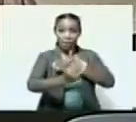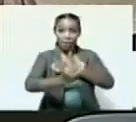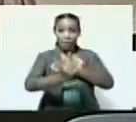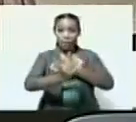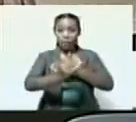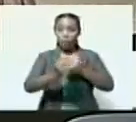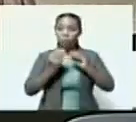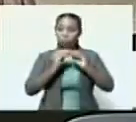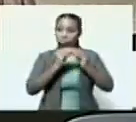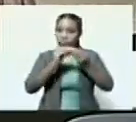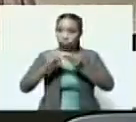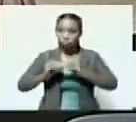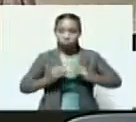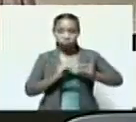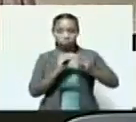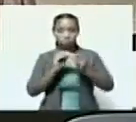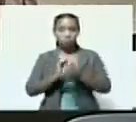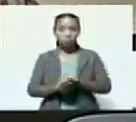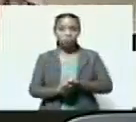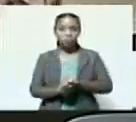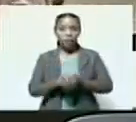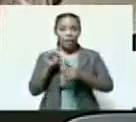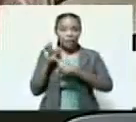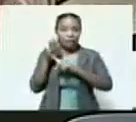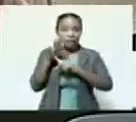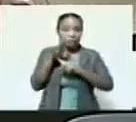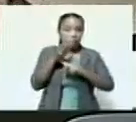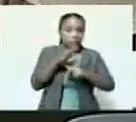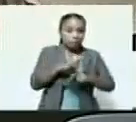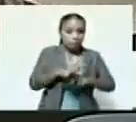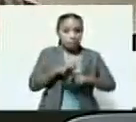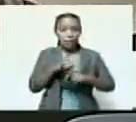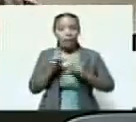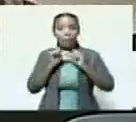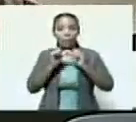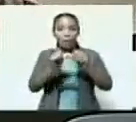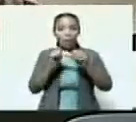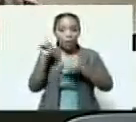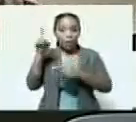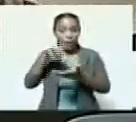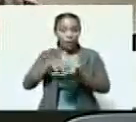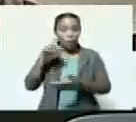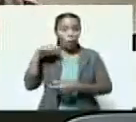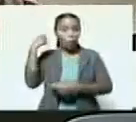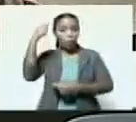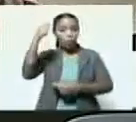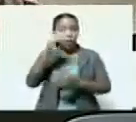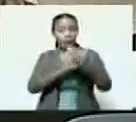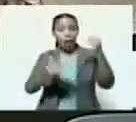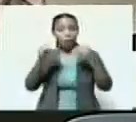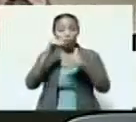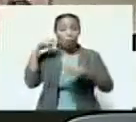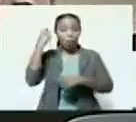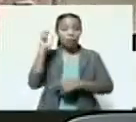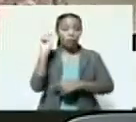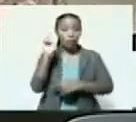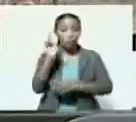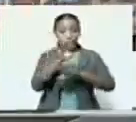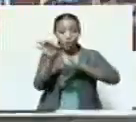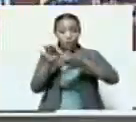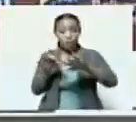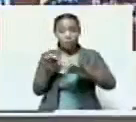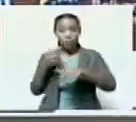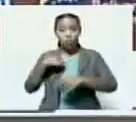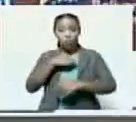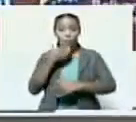sostenido, en esa presión que ha mantenido en el estado Apure, en el Alto Apure, específicamente en estos dos municipios, nos